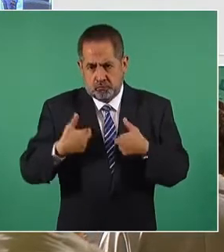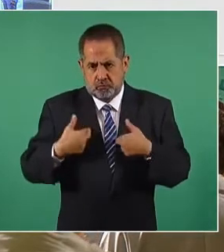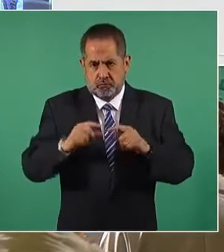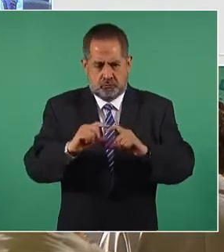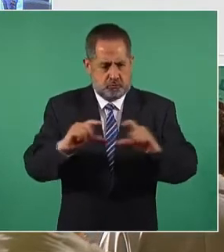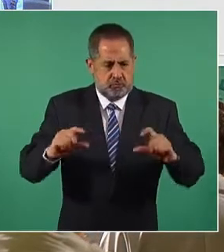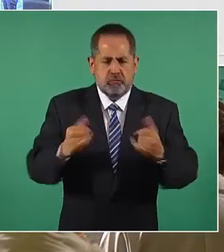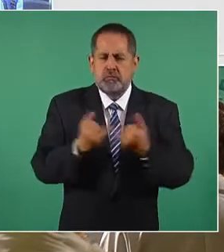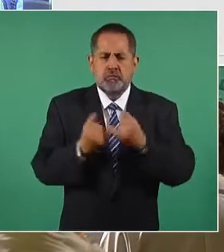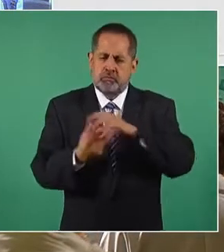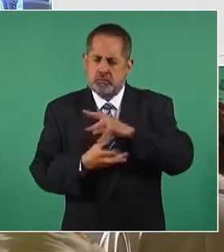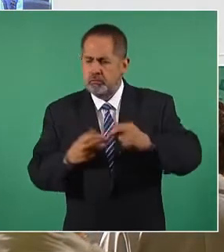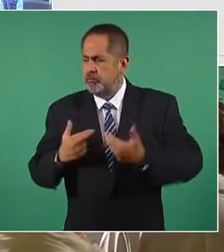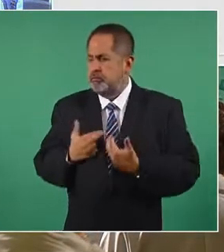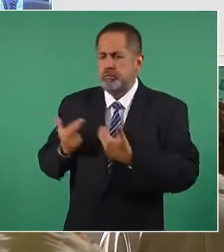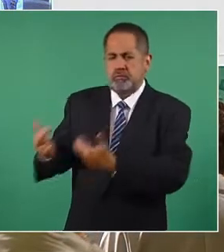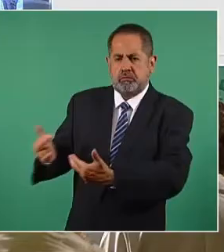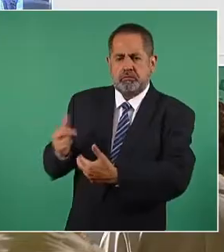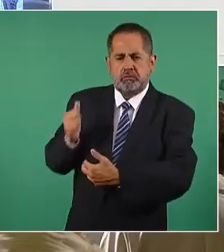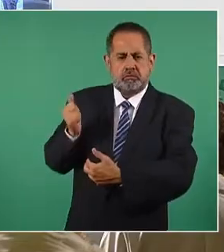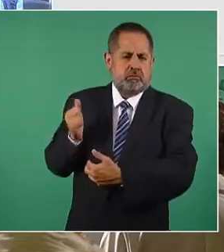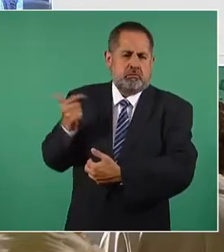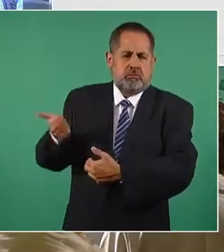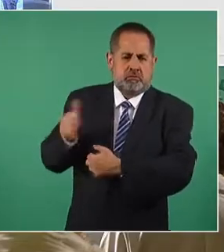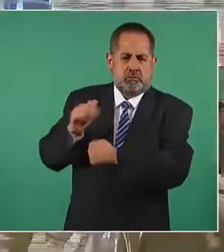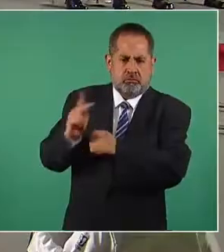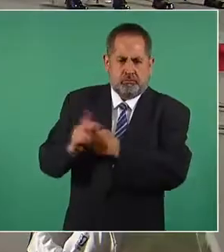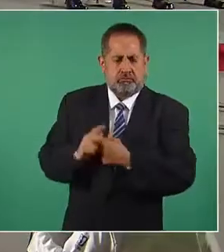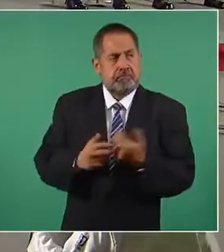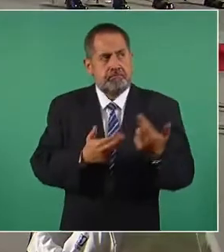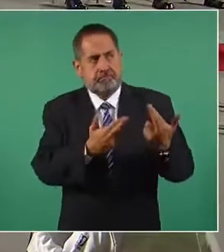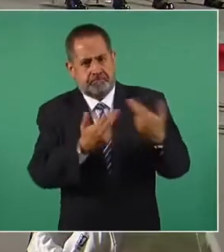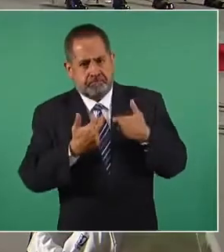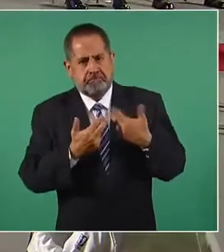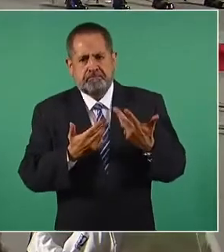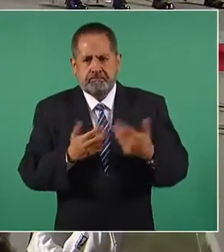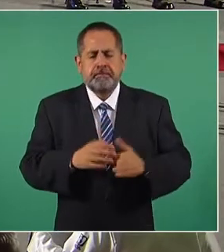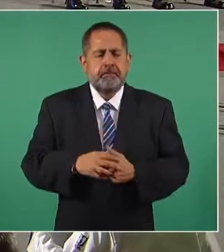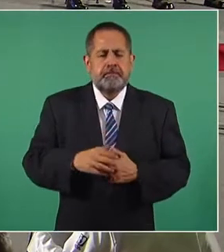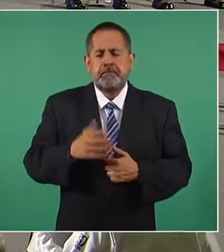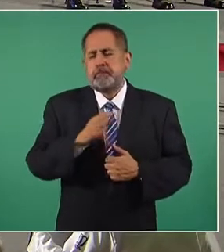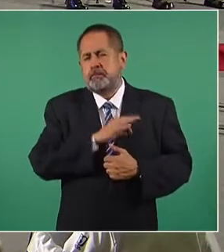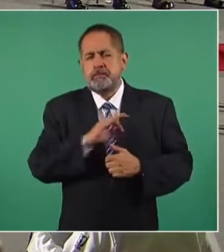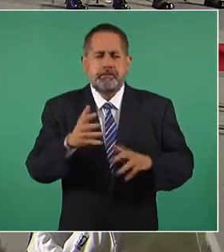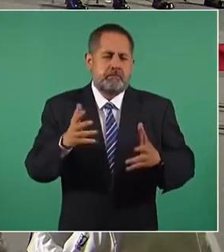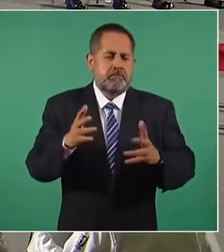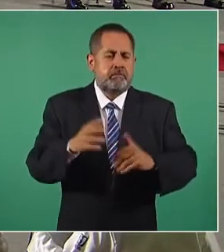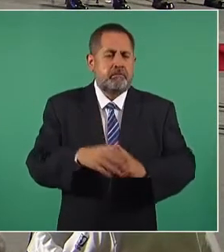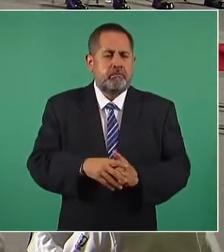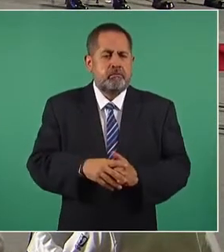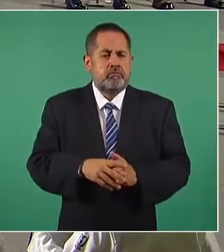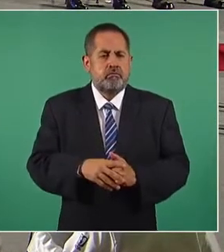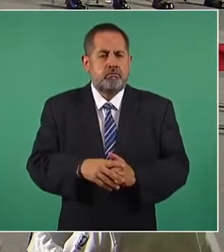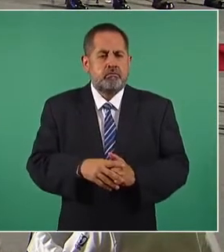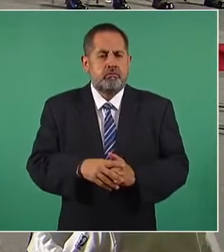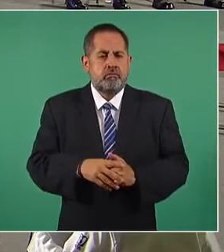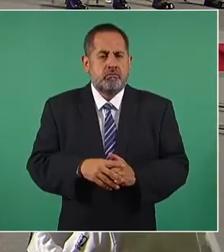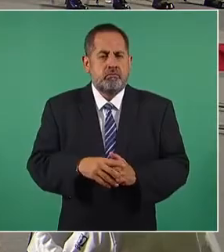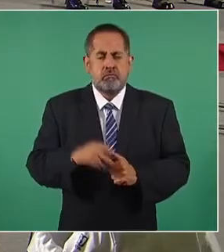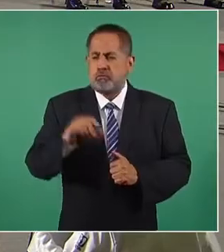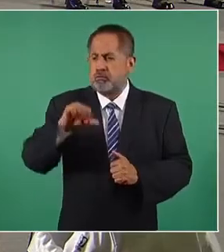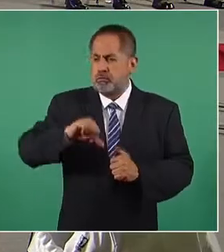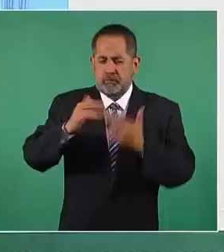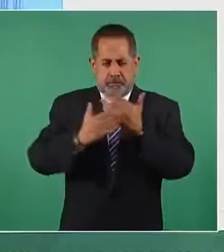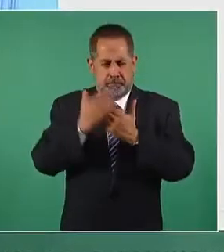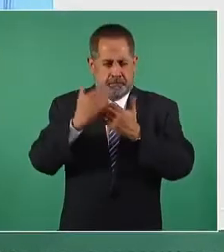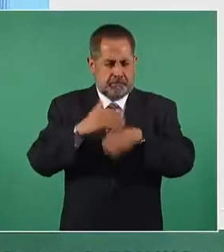está haciendo con otros países. Entonces vamos a recibir en más o menos 8:40 de la mañana,